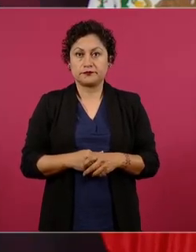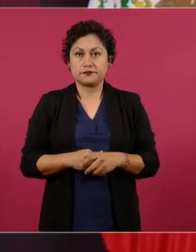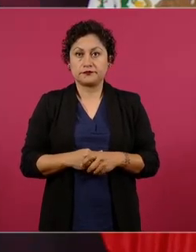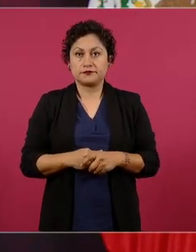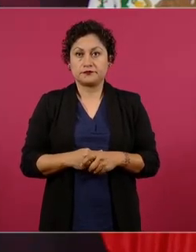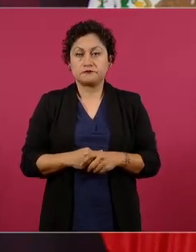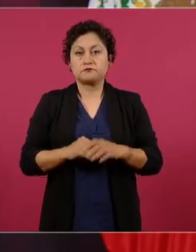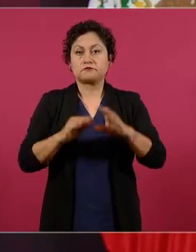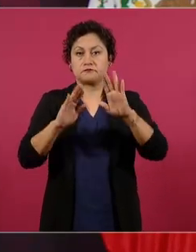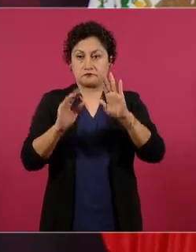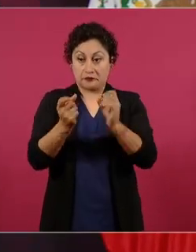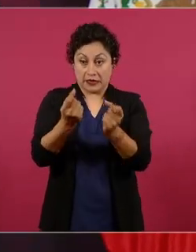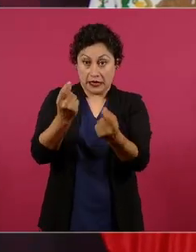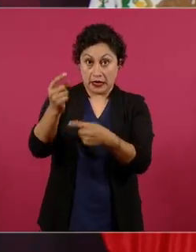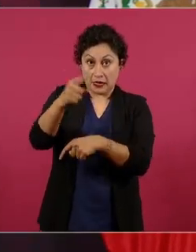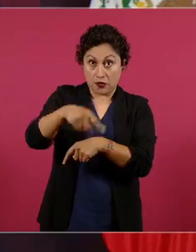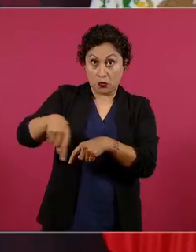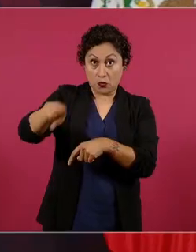Algunos empresarios,